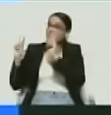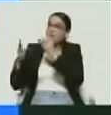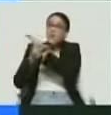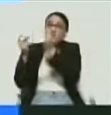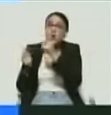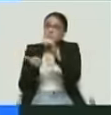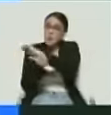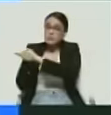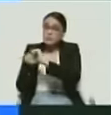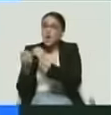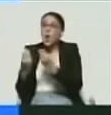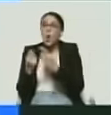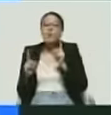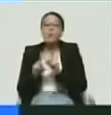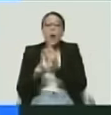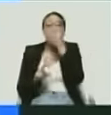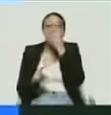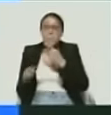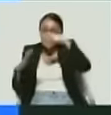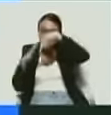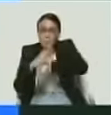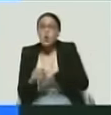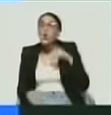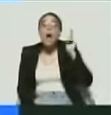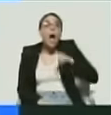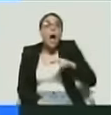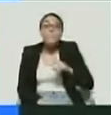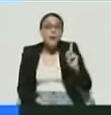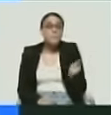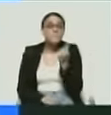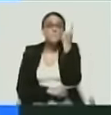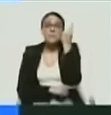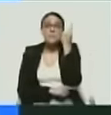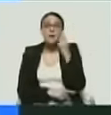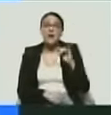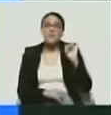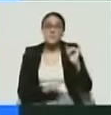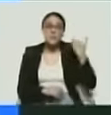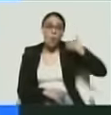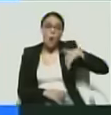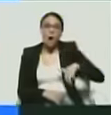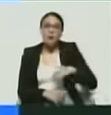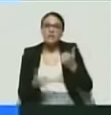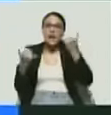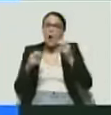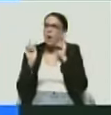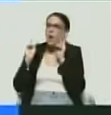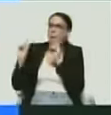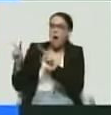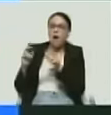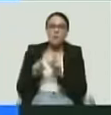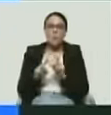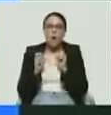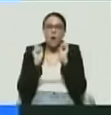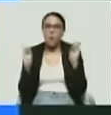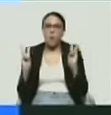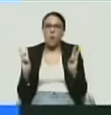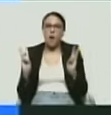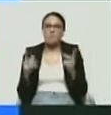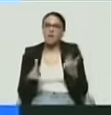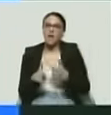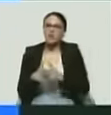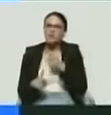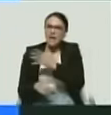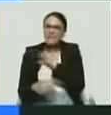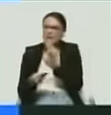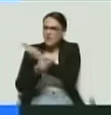de pobreza extrema que no se había visto nunca en la historia de Argentina. Entonces tampoco presentan ningún